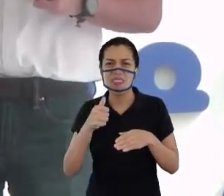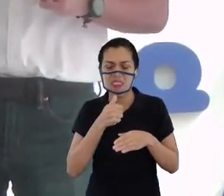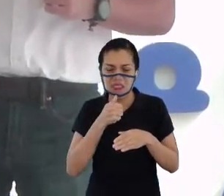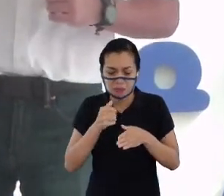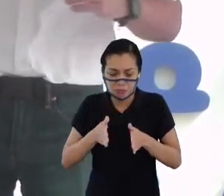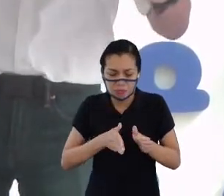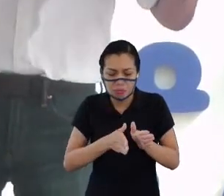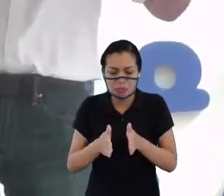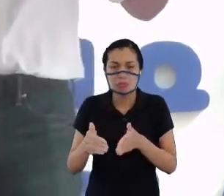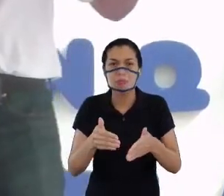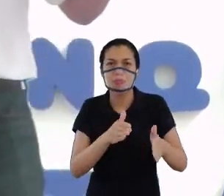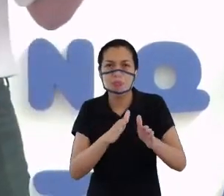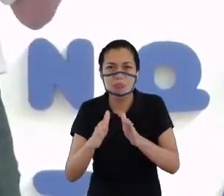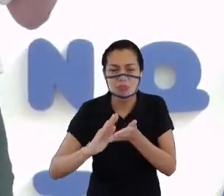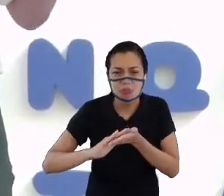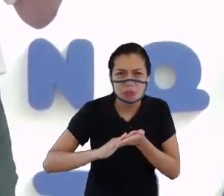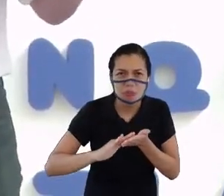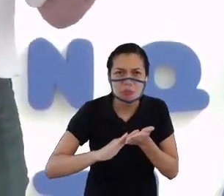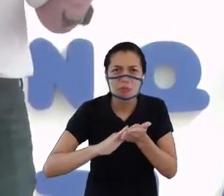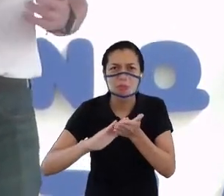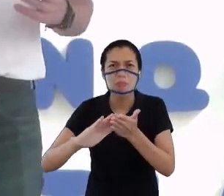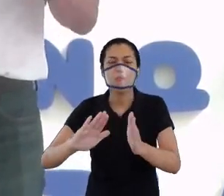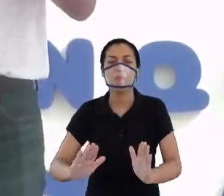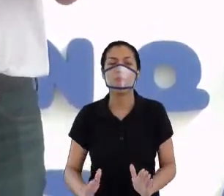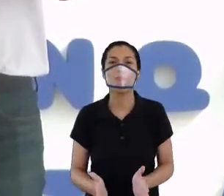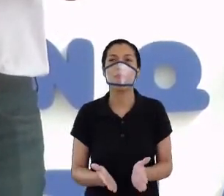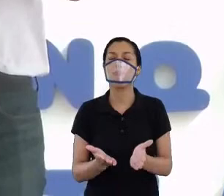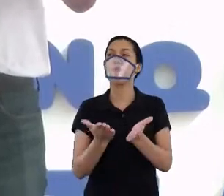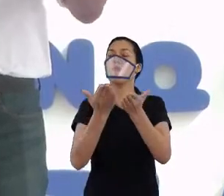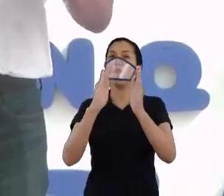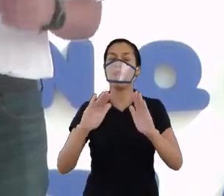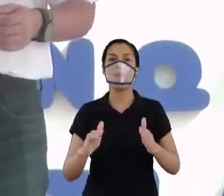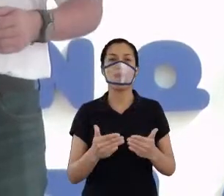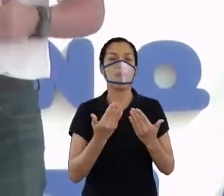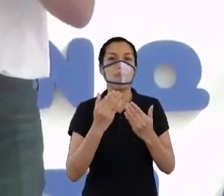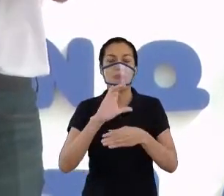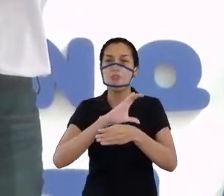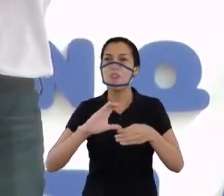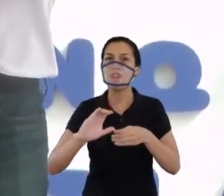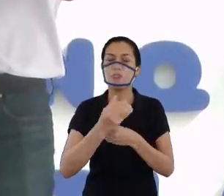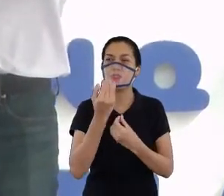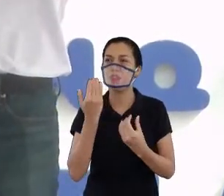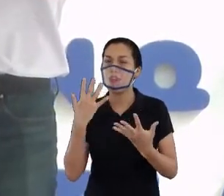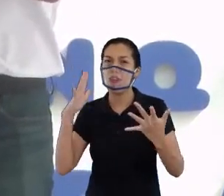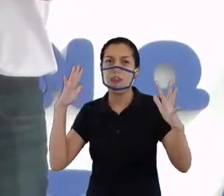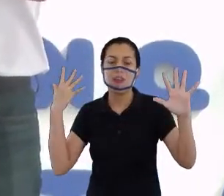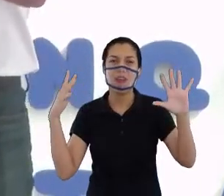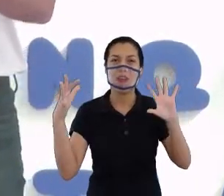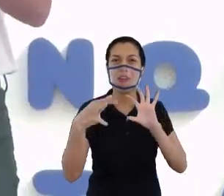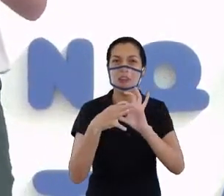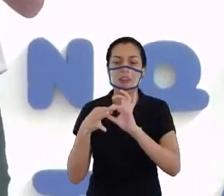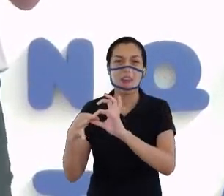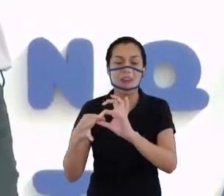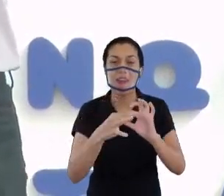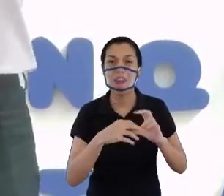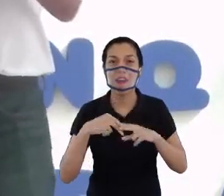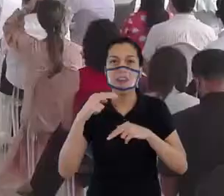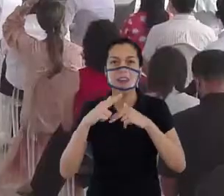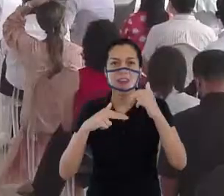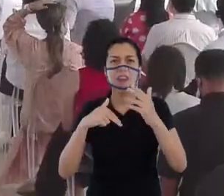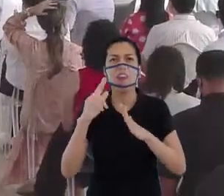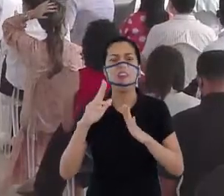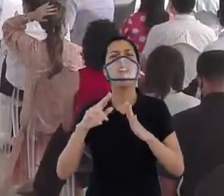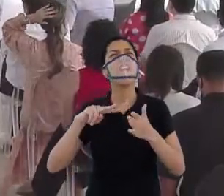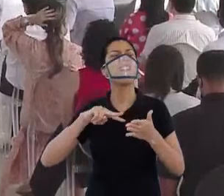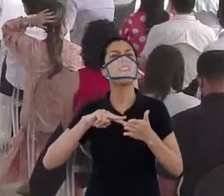ciudad, volviéndonos cada día un territorio mucho más biodiverso. ¿Y eso qué significa? Eso significa ecoturismo, eso significa calidad de